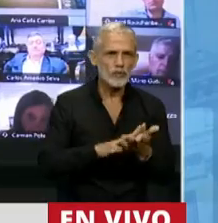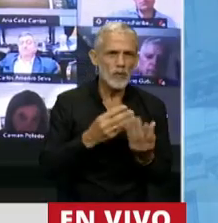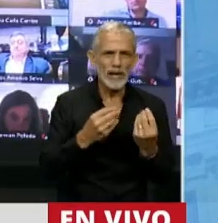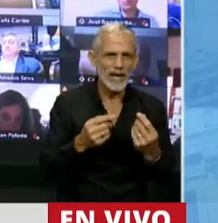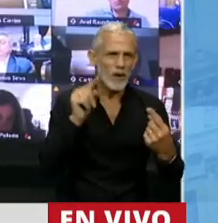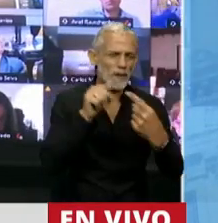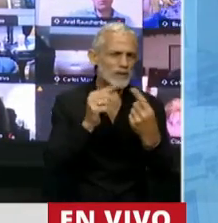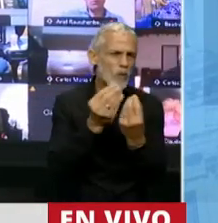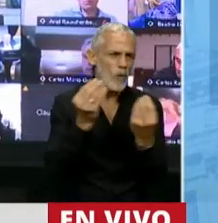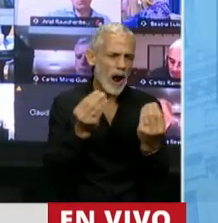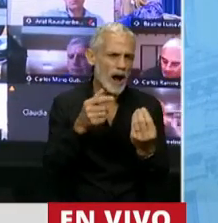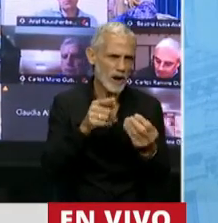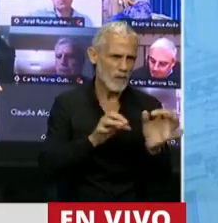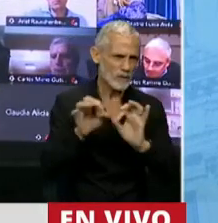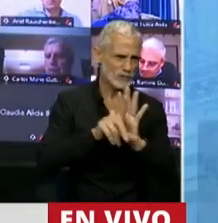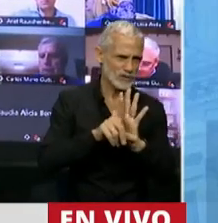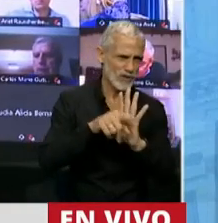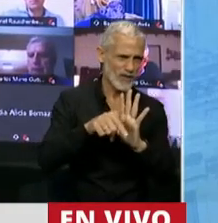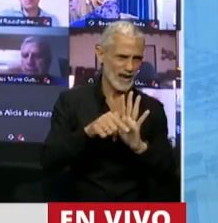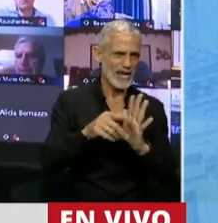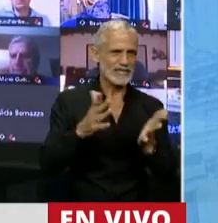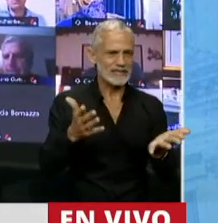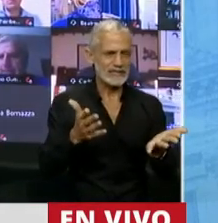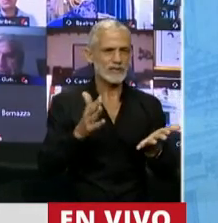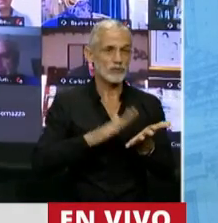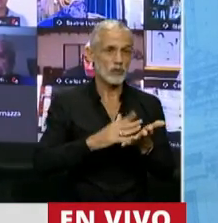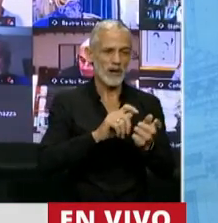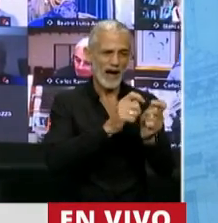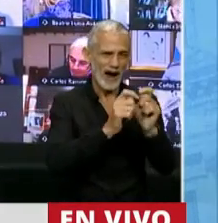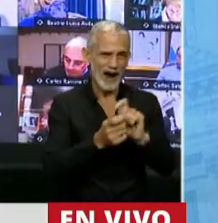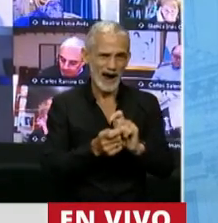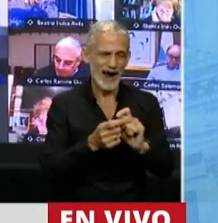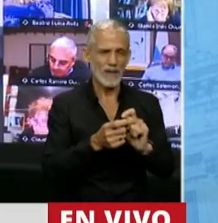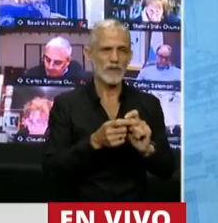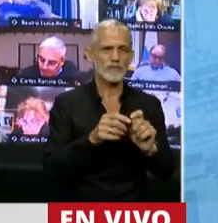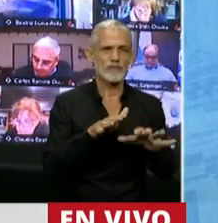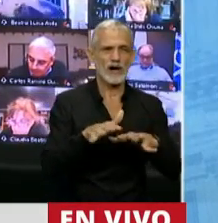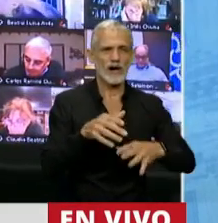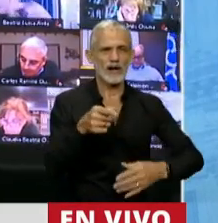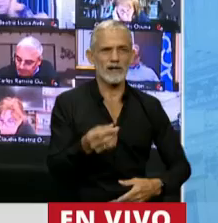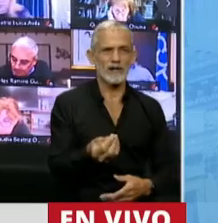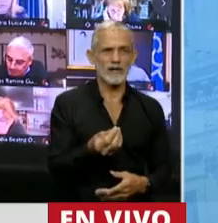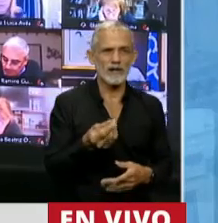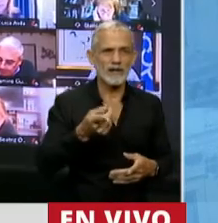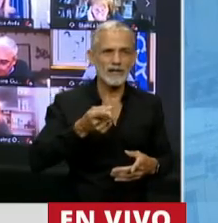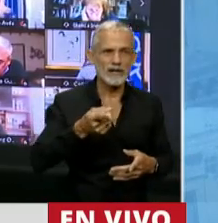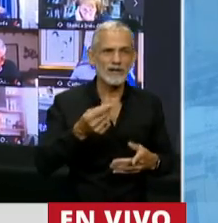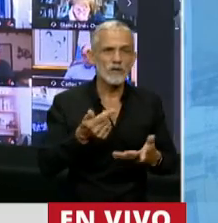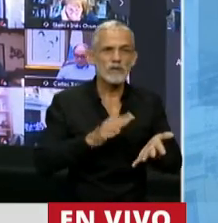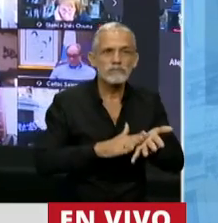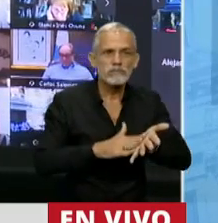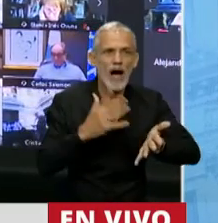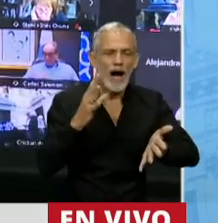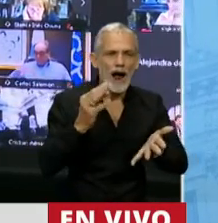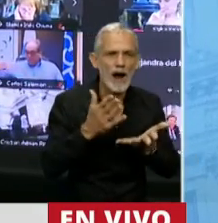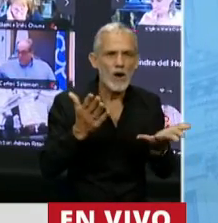dónde queríamos ir en relación a un hecho jurídico que tiene un vicio de inicio,